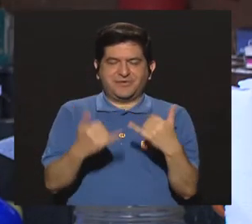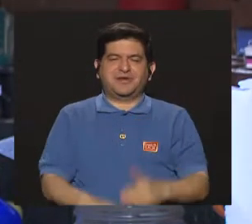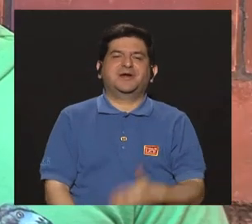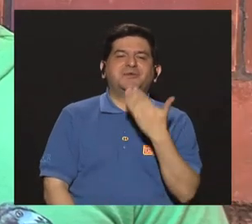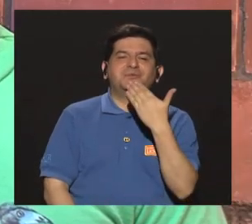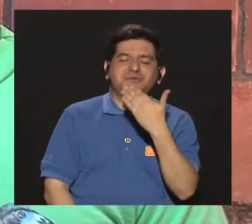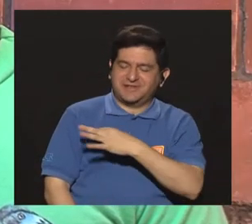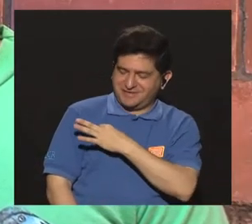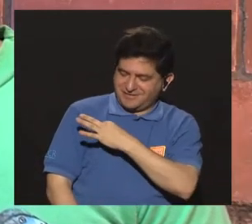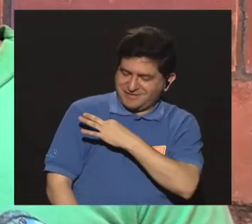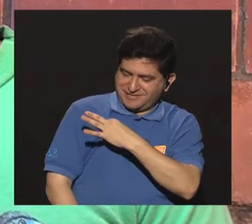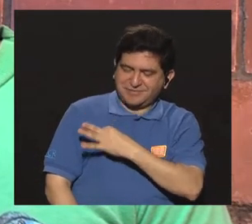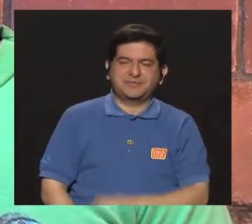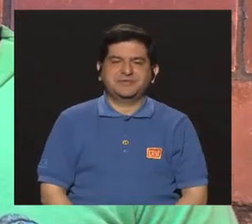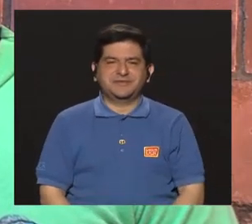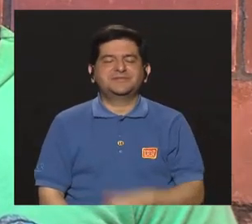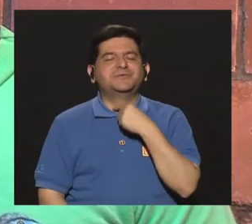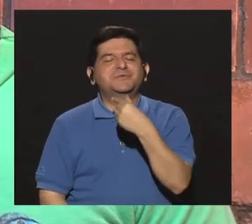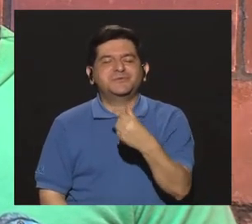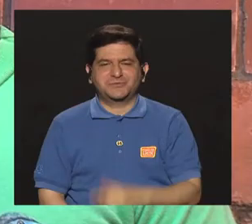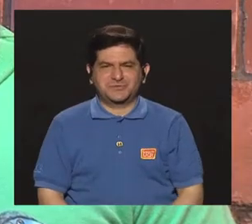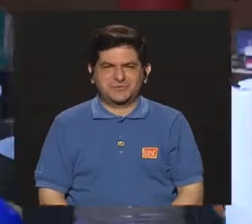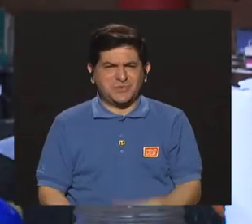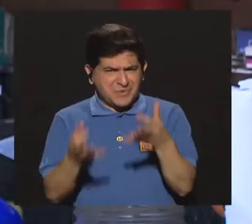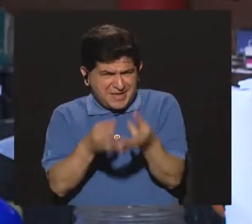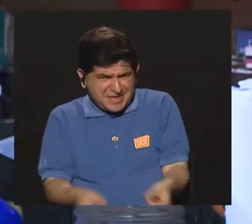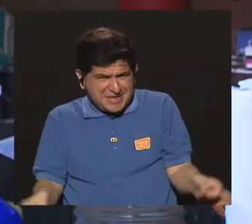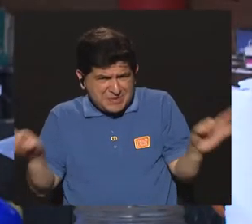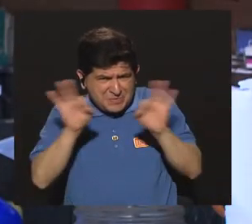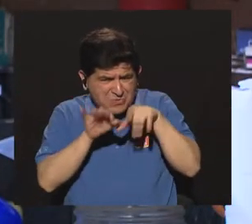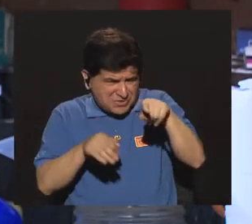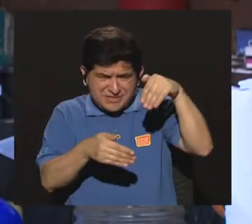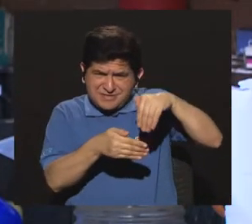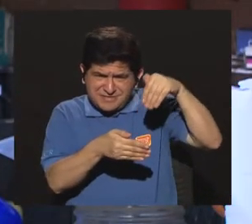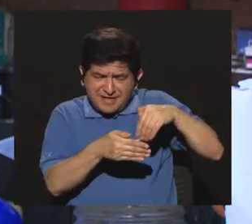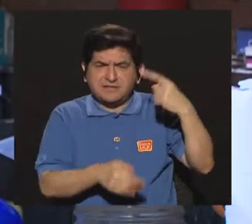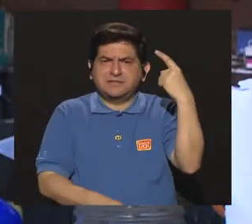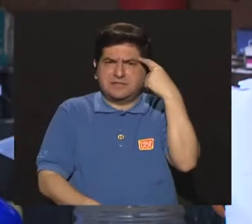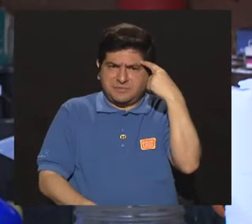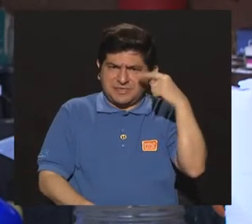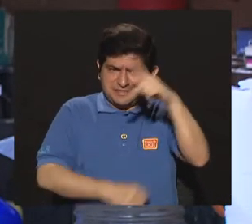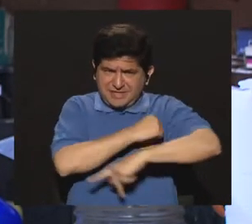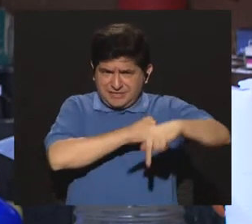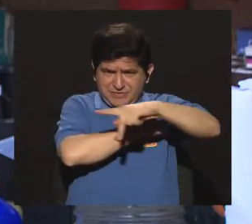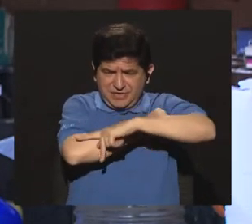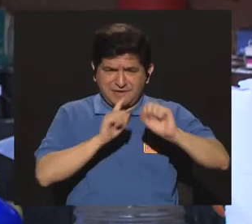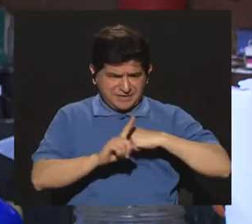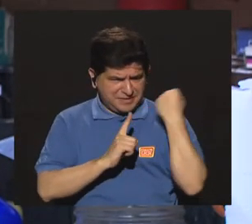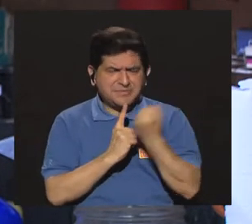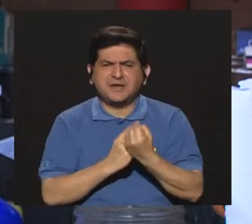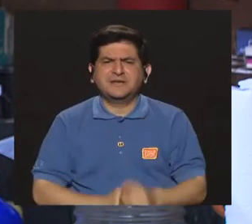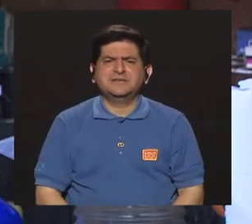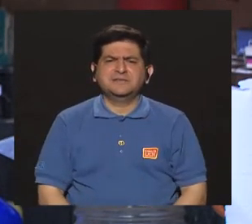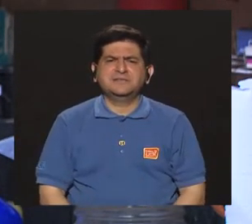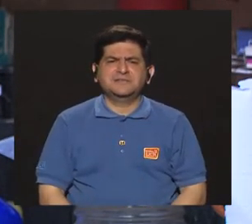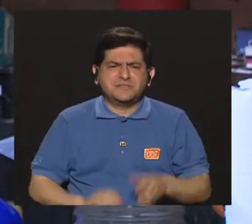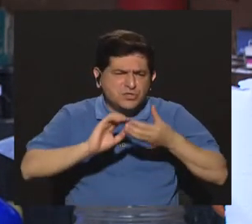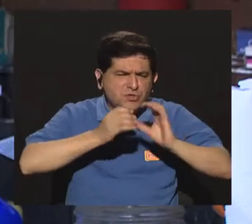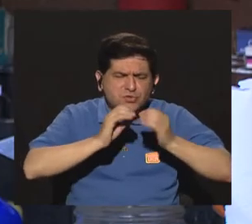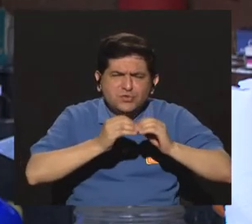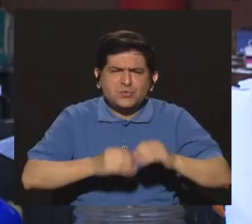en este segmento muchas gracias por invitarme gustado que tan que louis que tan importante es esta colección a nivel país y cuantos